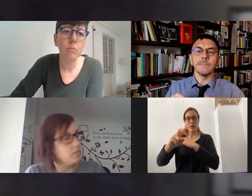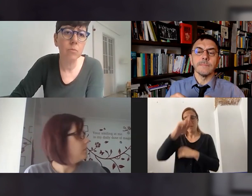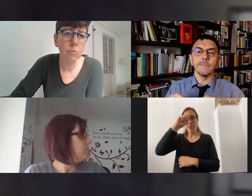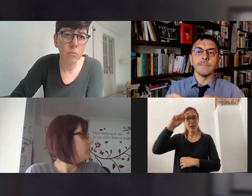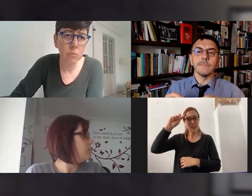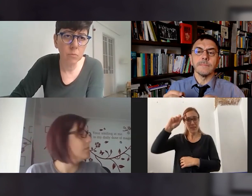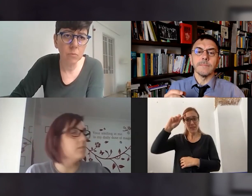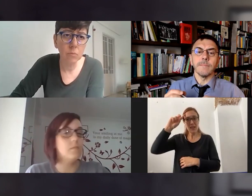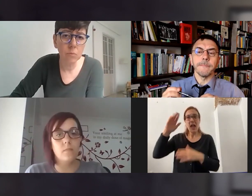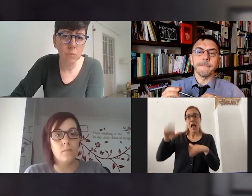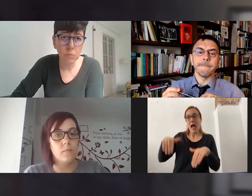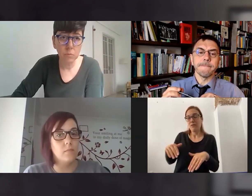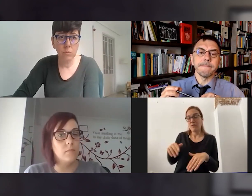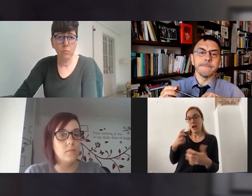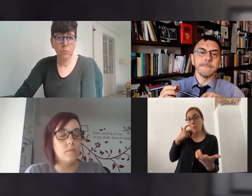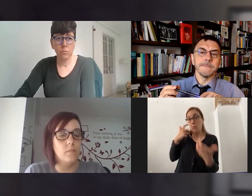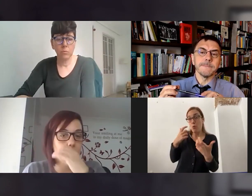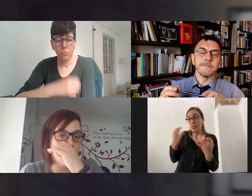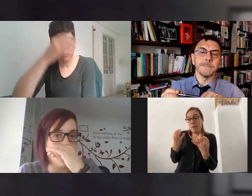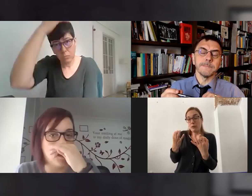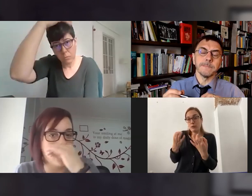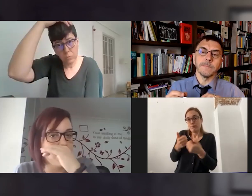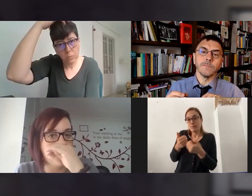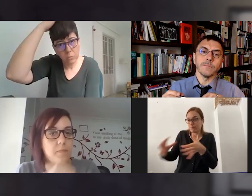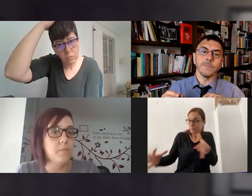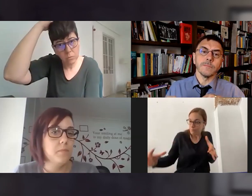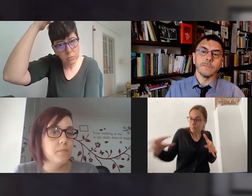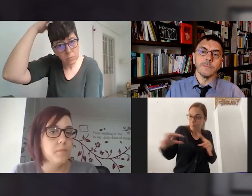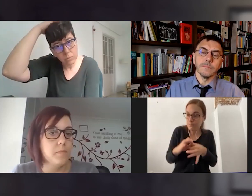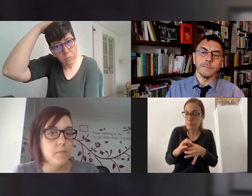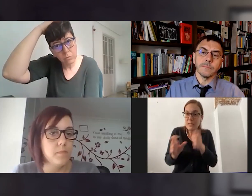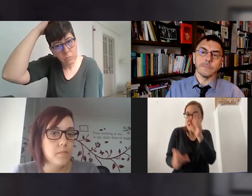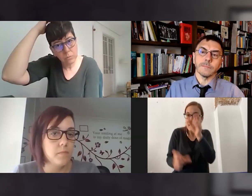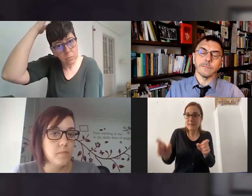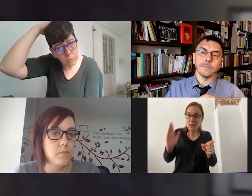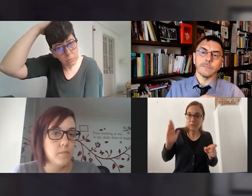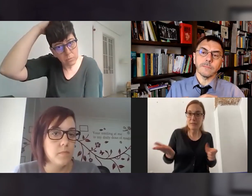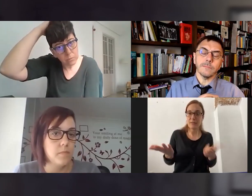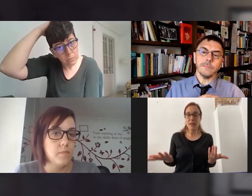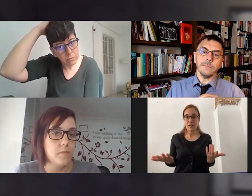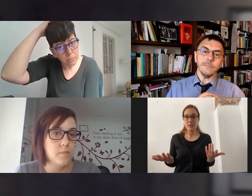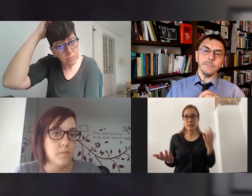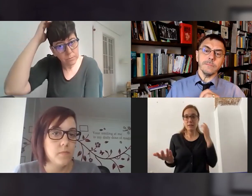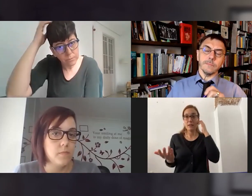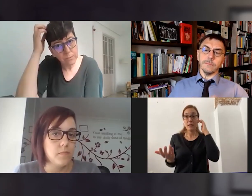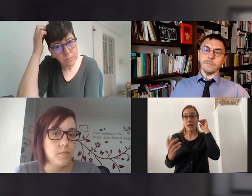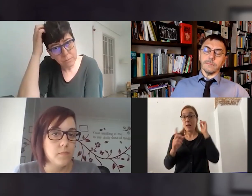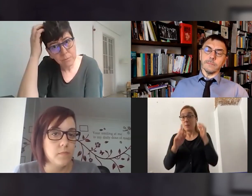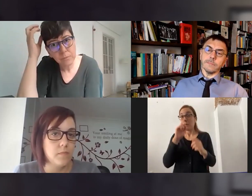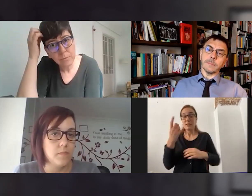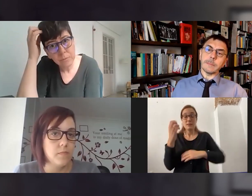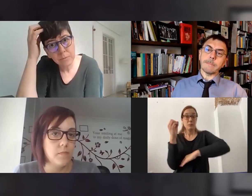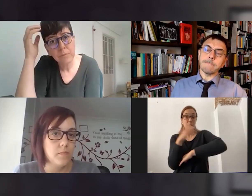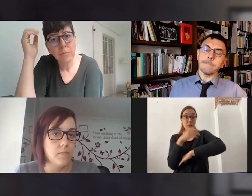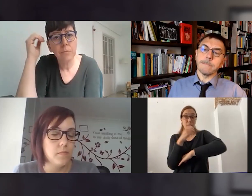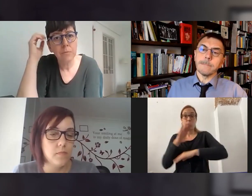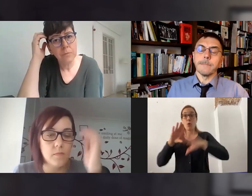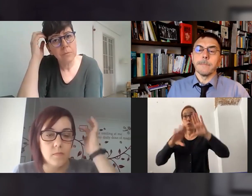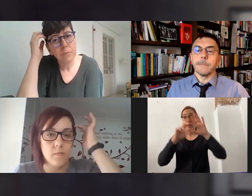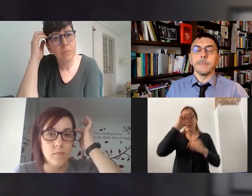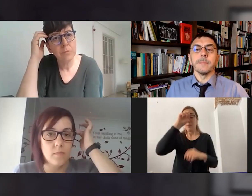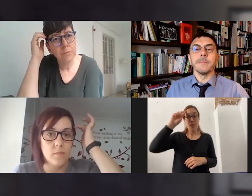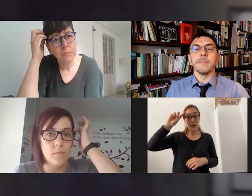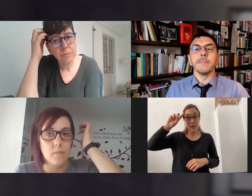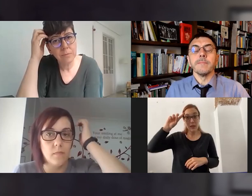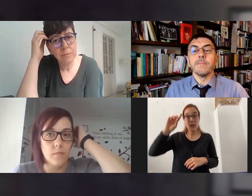usan. Al final vemos cuando el modelo del Partido Popular fracasa, haciendo tener que teniendo el mayor producto interior bruto de la Comunidad de Madrid,